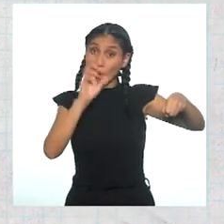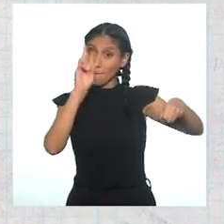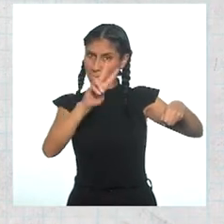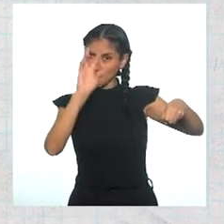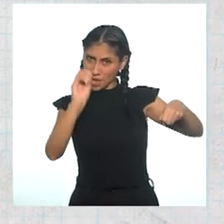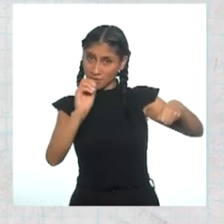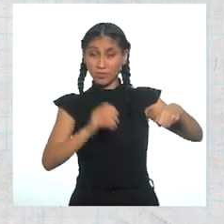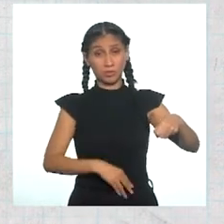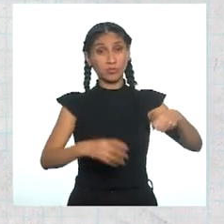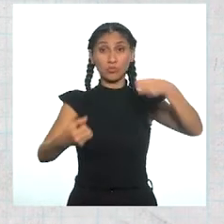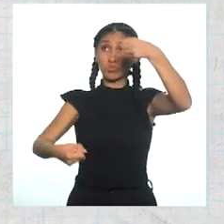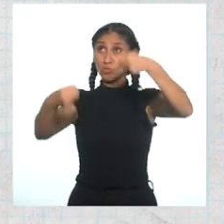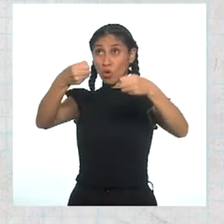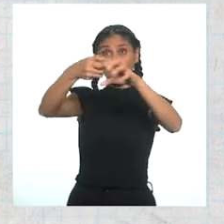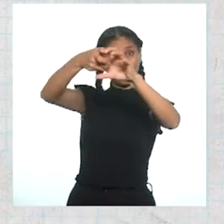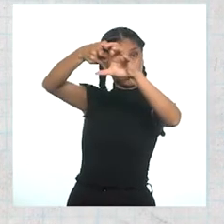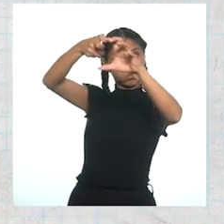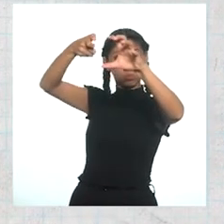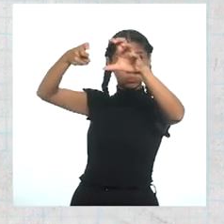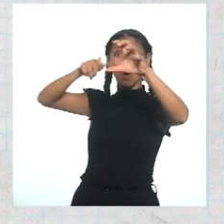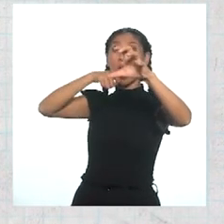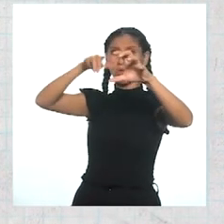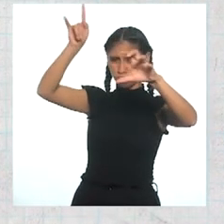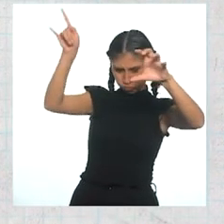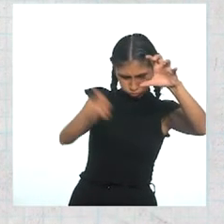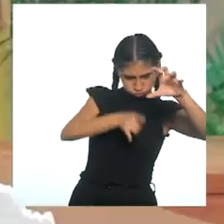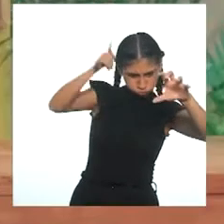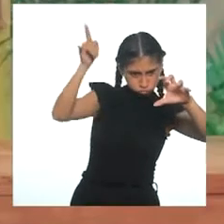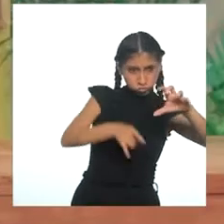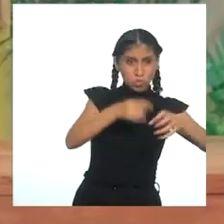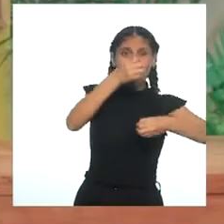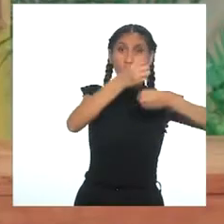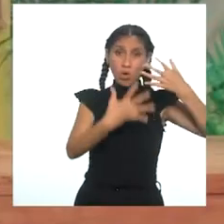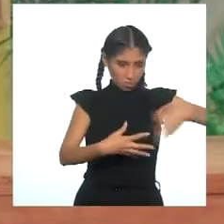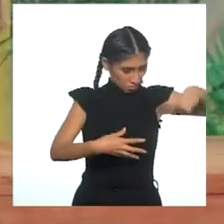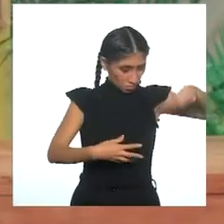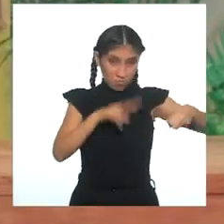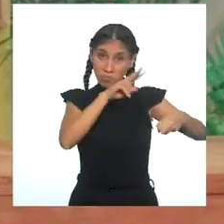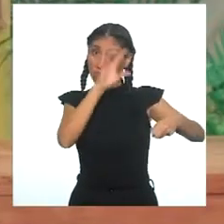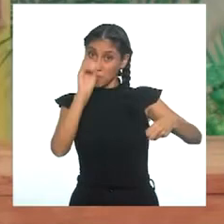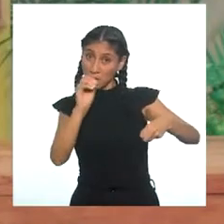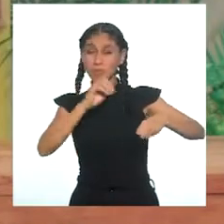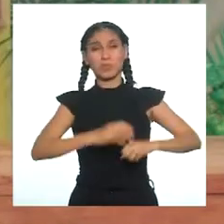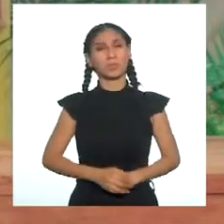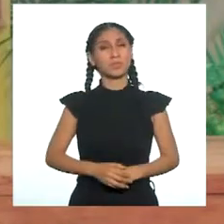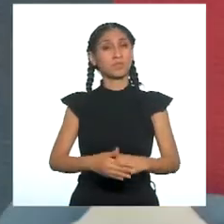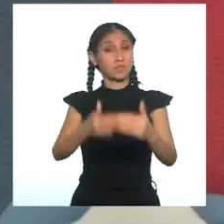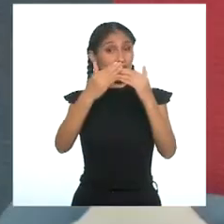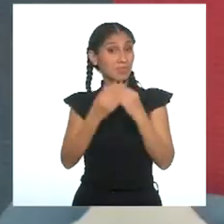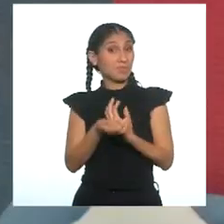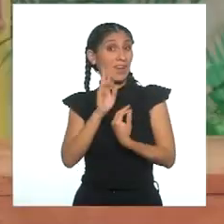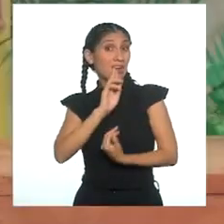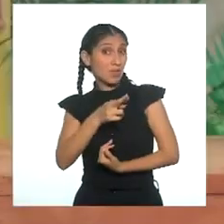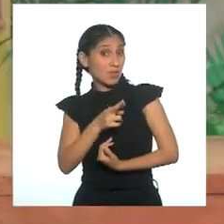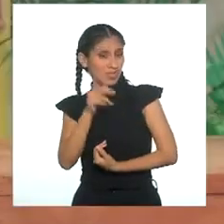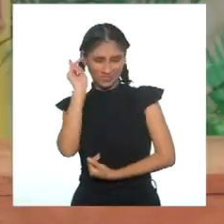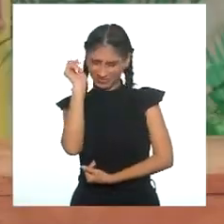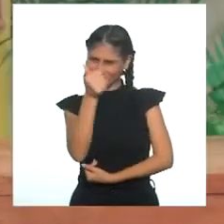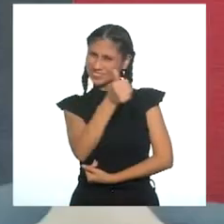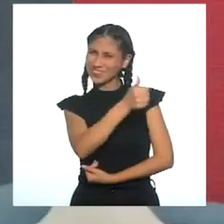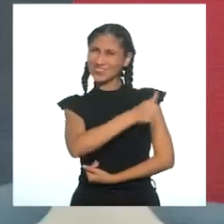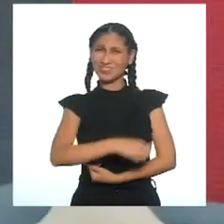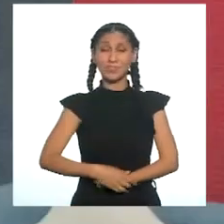llenar 20 cilindros de 300 litros de capacidad. Y la profesora dice que ese resultado es